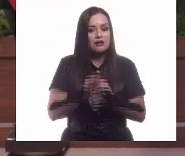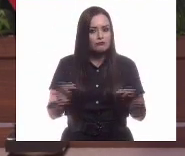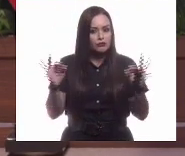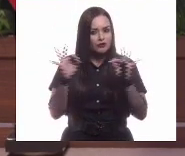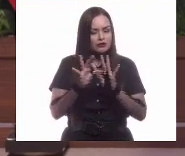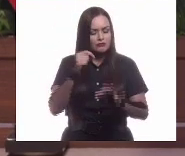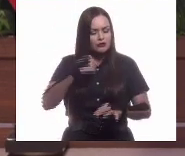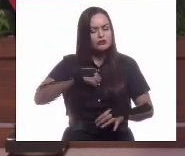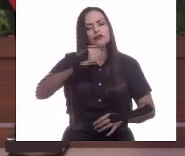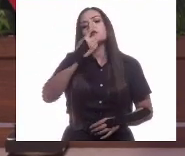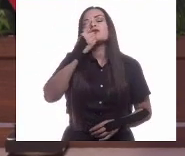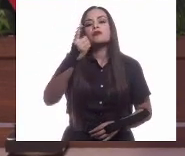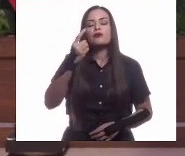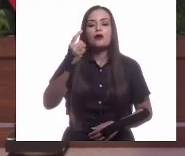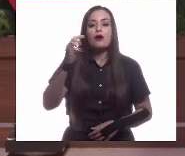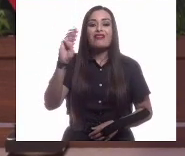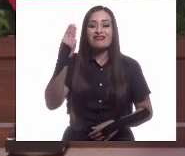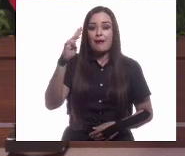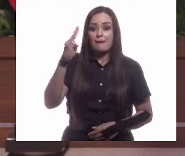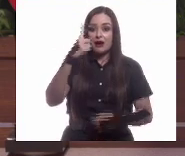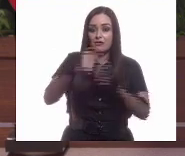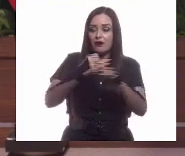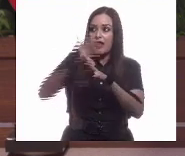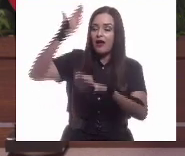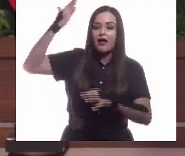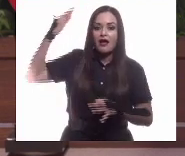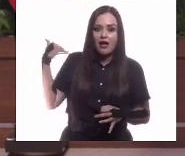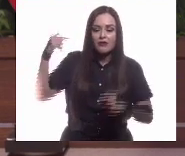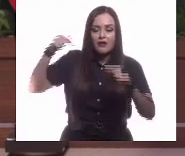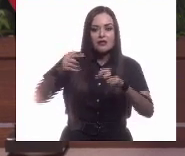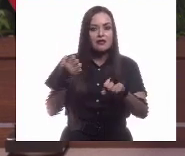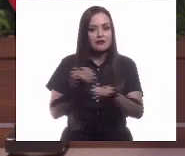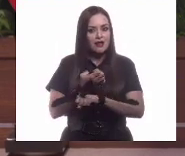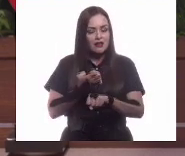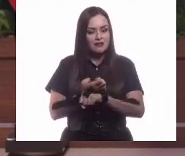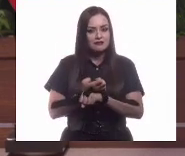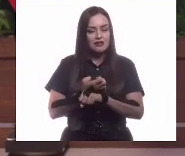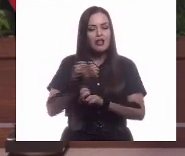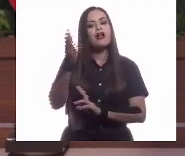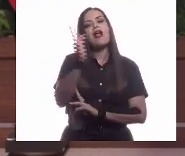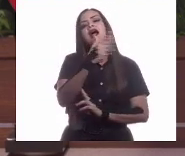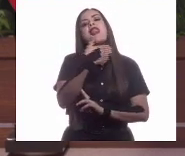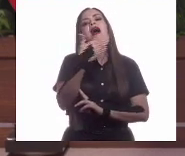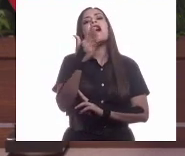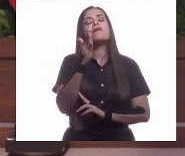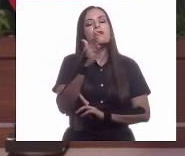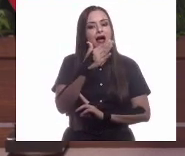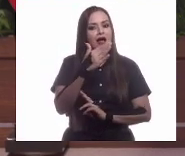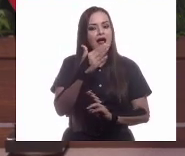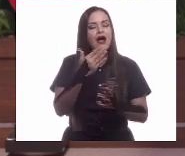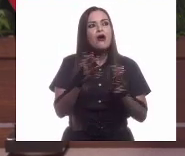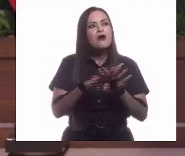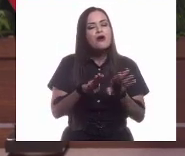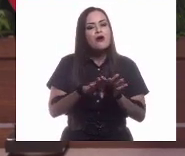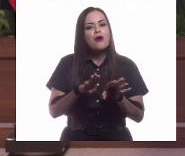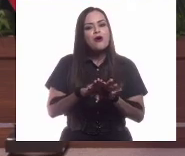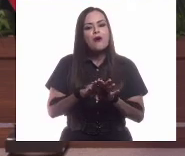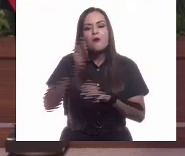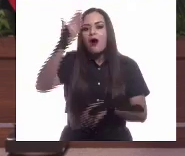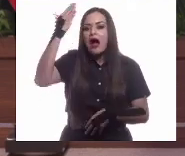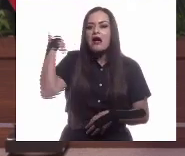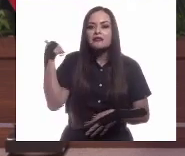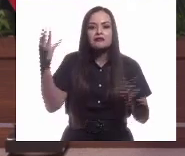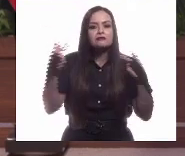informo que desde mayo del año pasado izamos en nuestro estado la bandera blanca de alfabetización y sigue ondeando muy